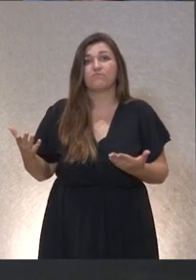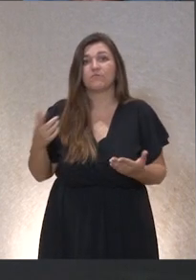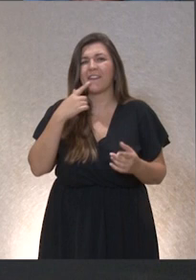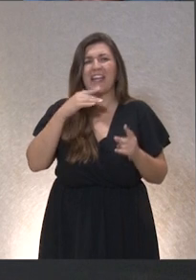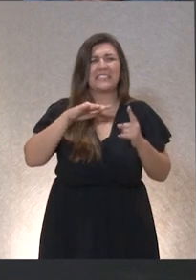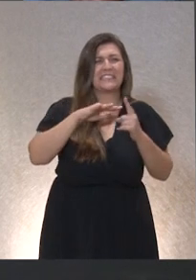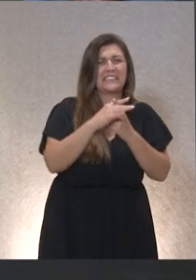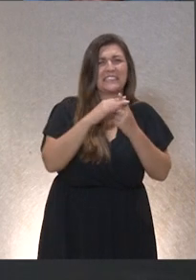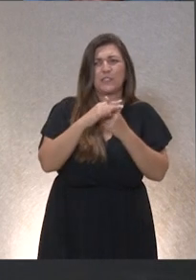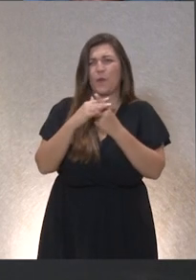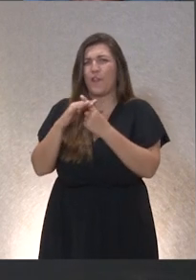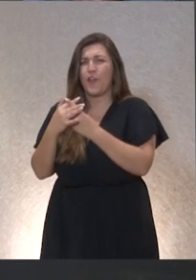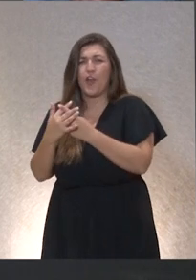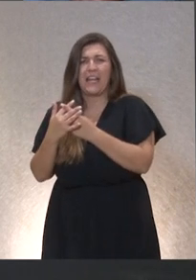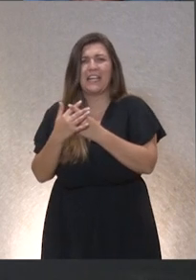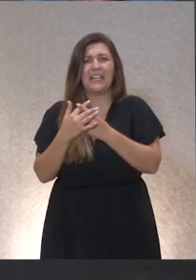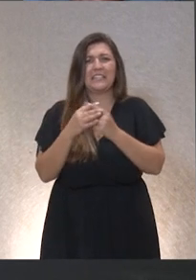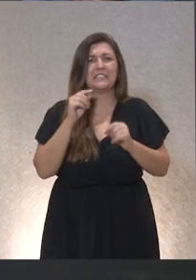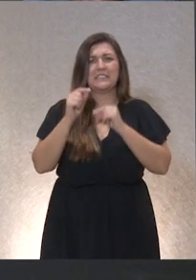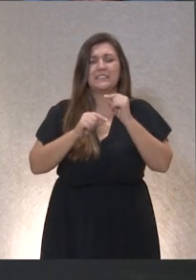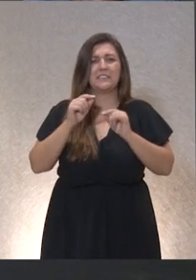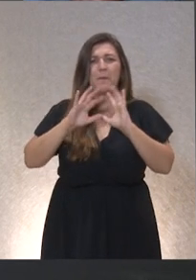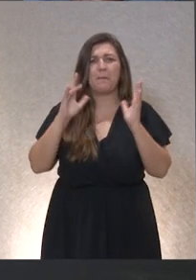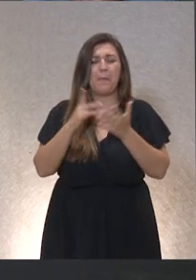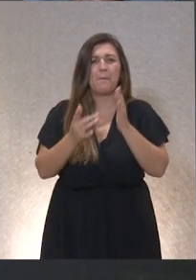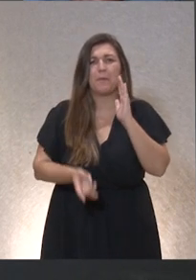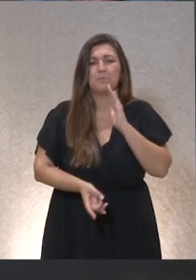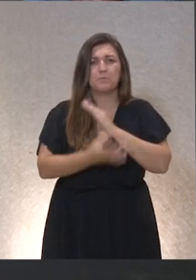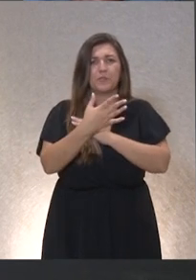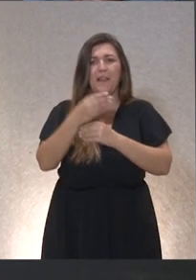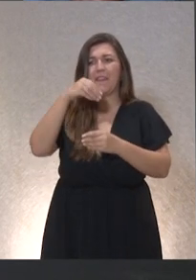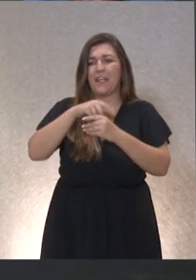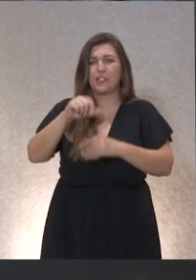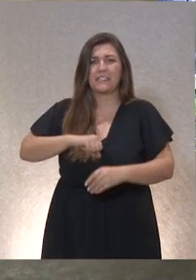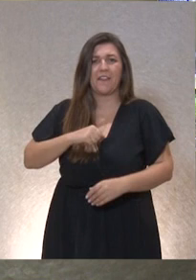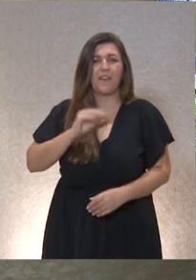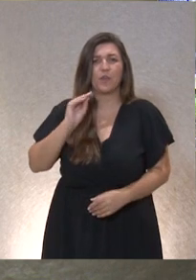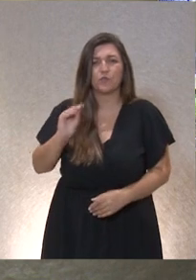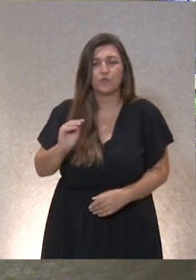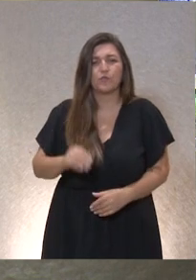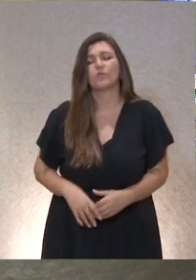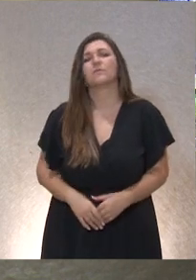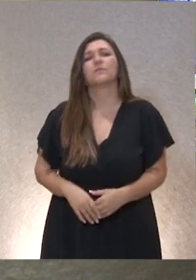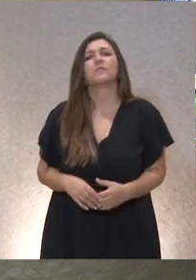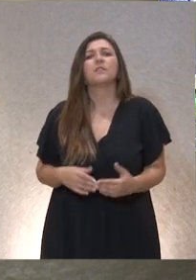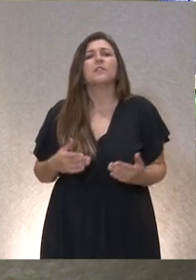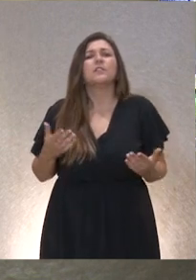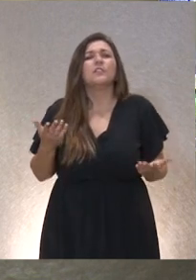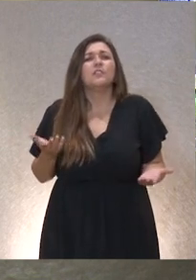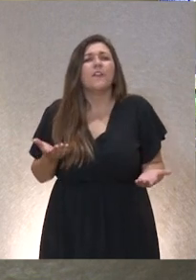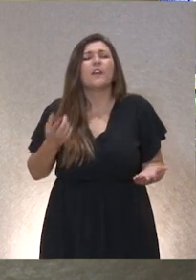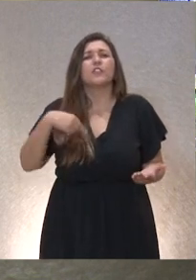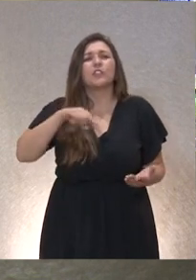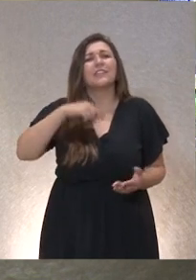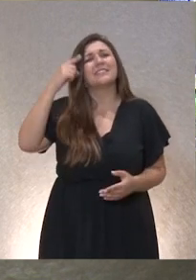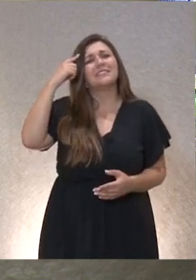situaciones que generó la pandemia en en vuestra residencia entonces sabemos que